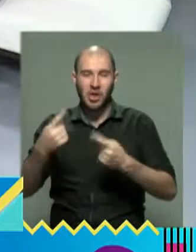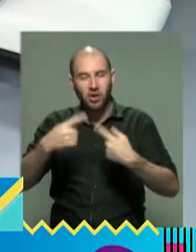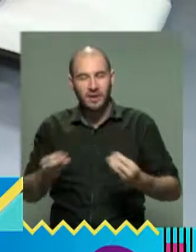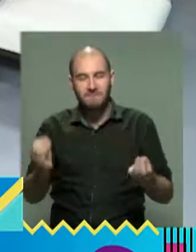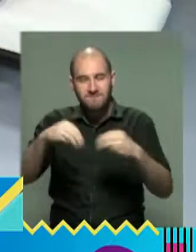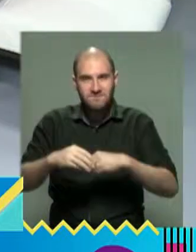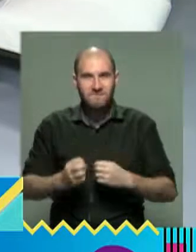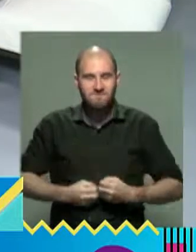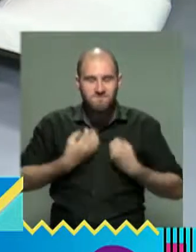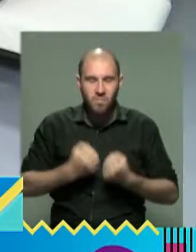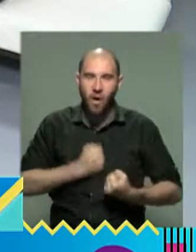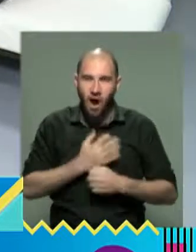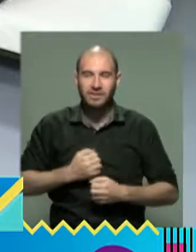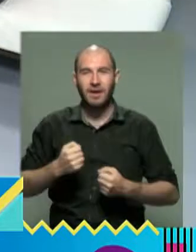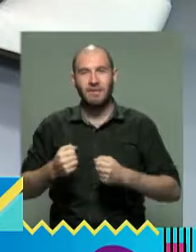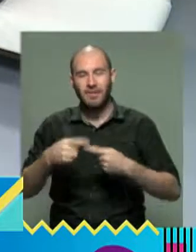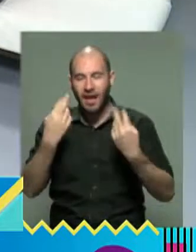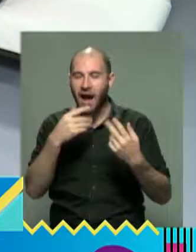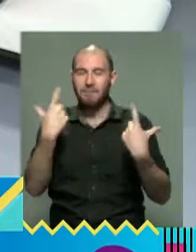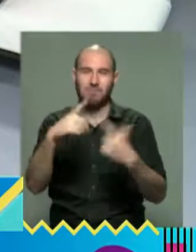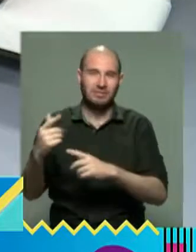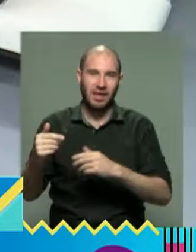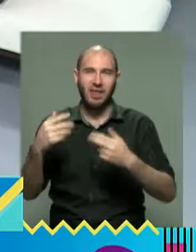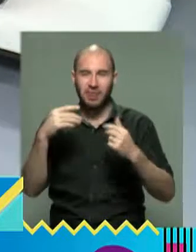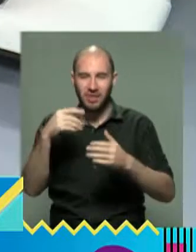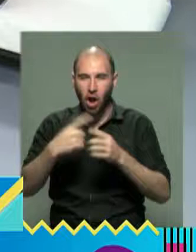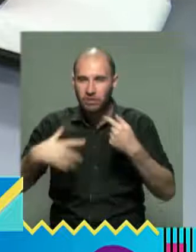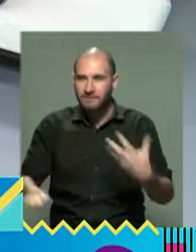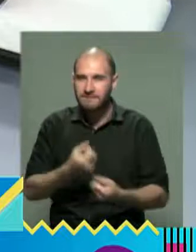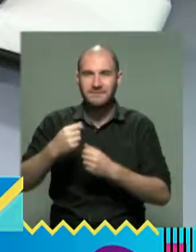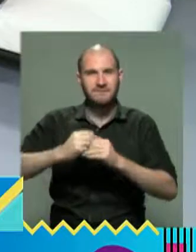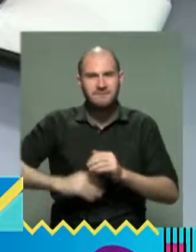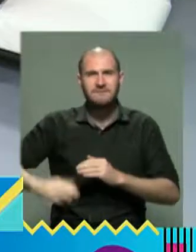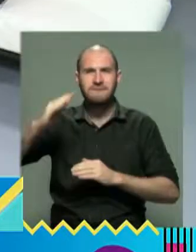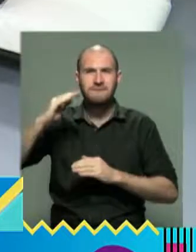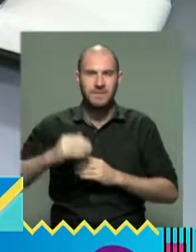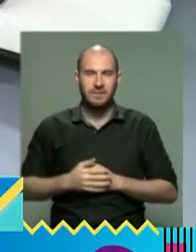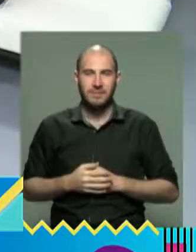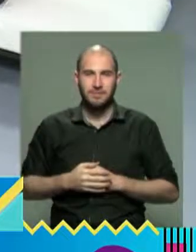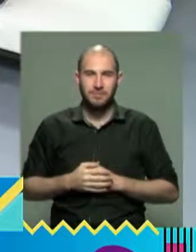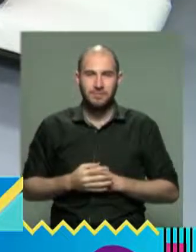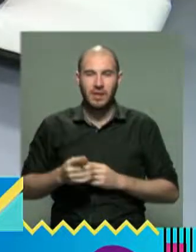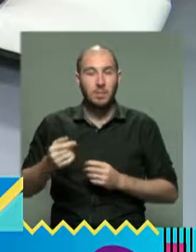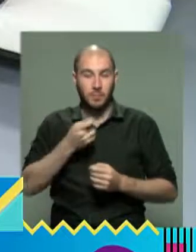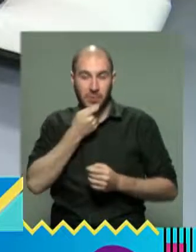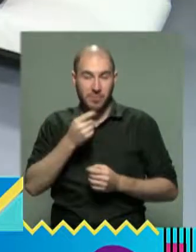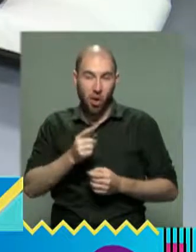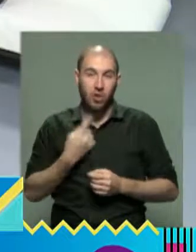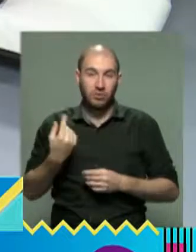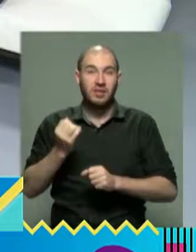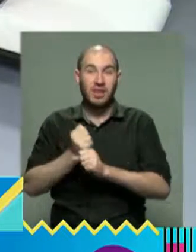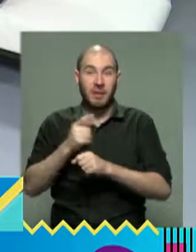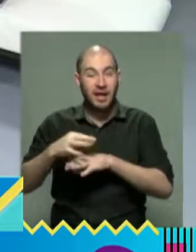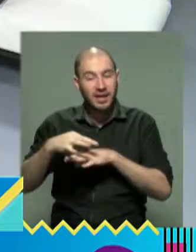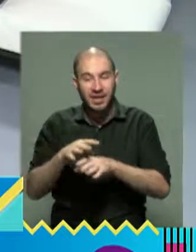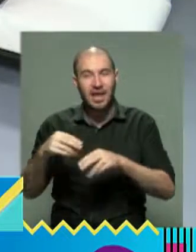la adrenalina, la aventura, el desafío, el crecimiento. La verdad que en nuestro caso, que trabajamos como